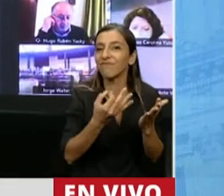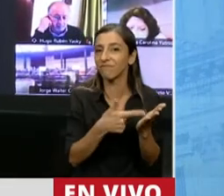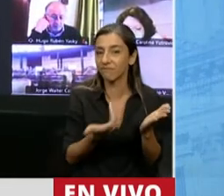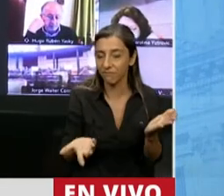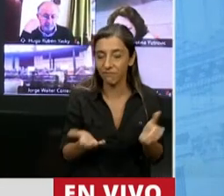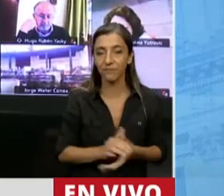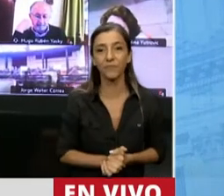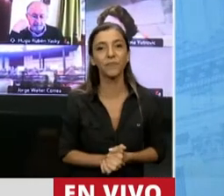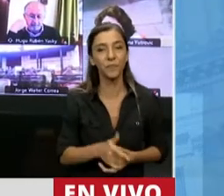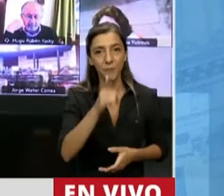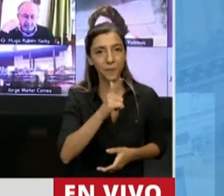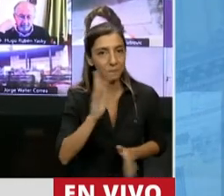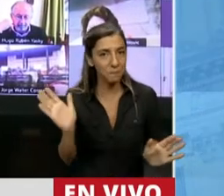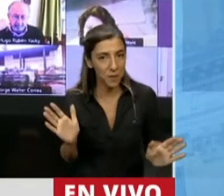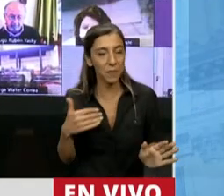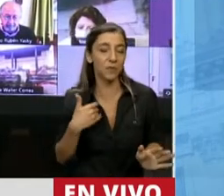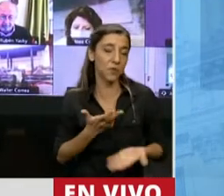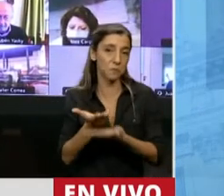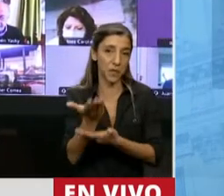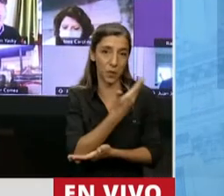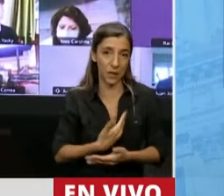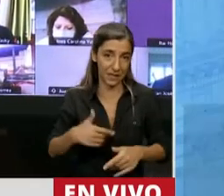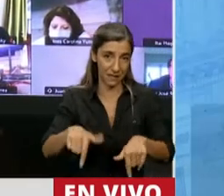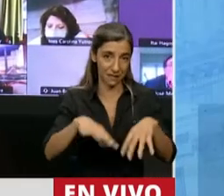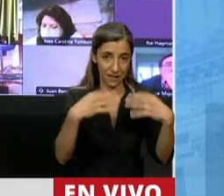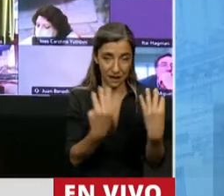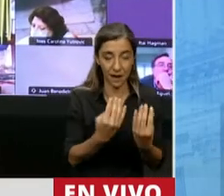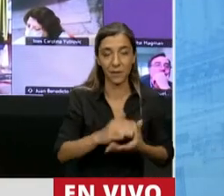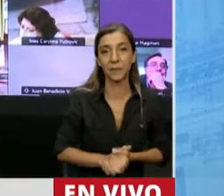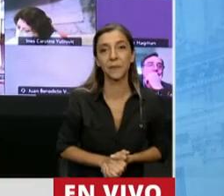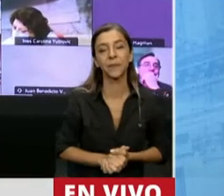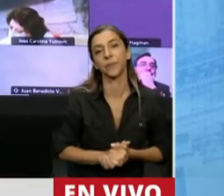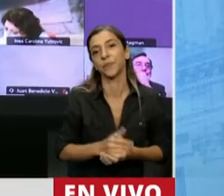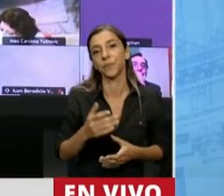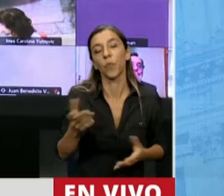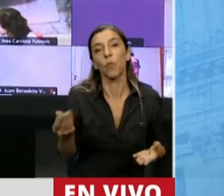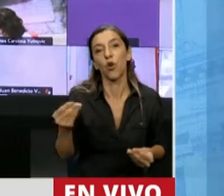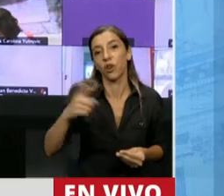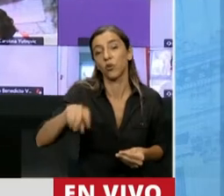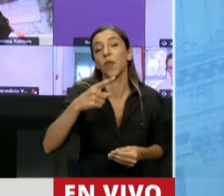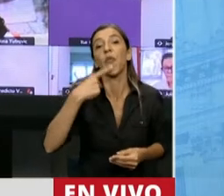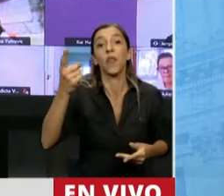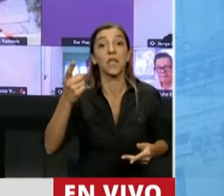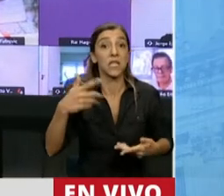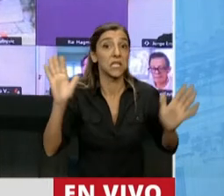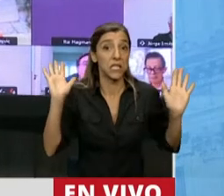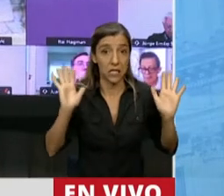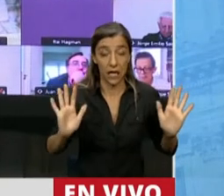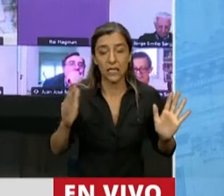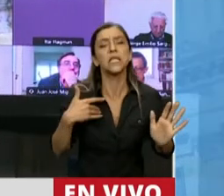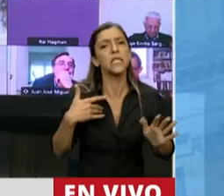a la presidencia de esta Cámara, ya que realmente dice públicamente y así lo lleva también en algunas de